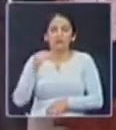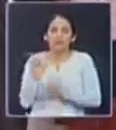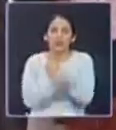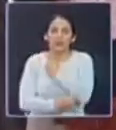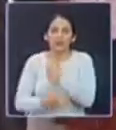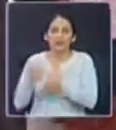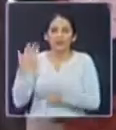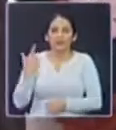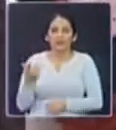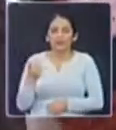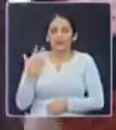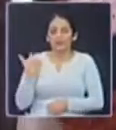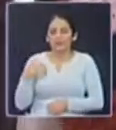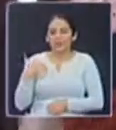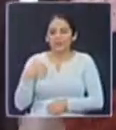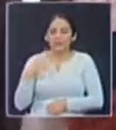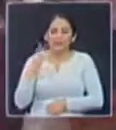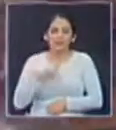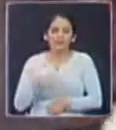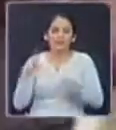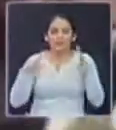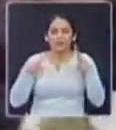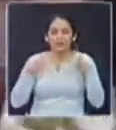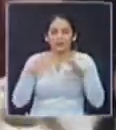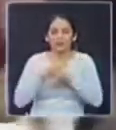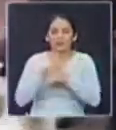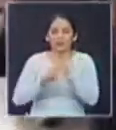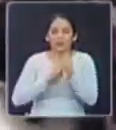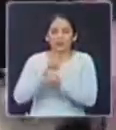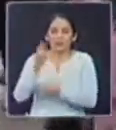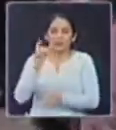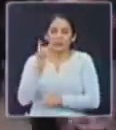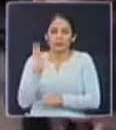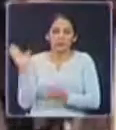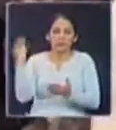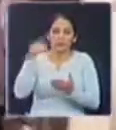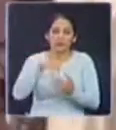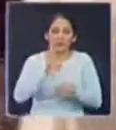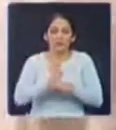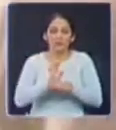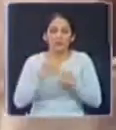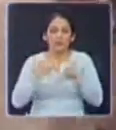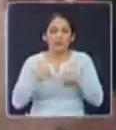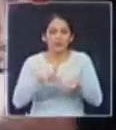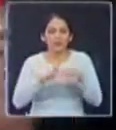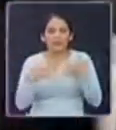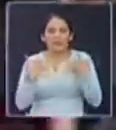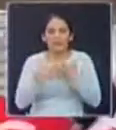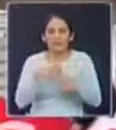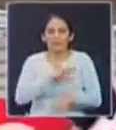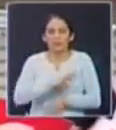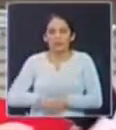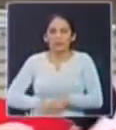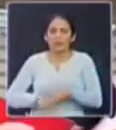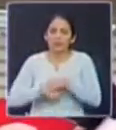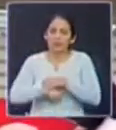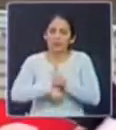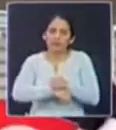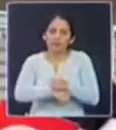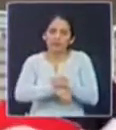retornar en el 2018 y pelear la Copa Libertadores con el conjunto eléctrico. Bueno, nunca se pierde la fe, nunca se pierde la